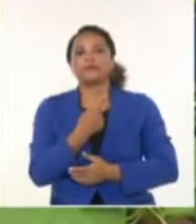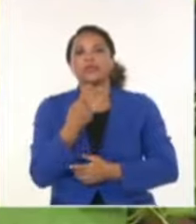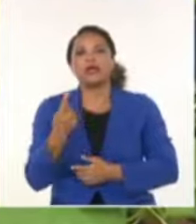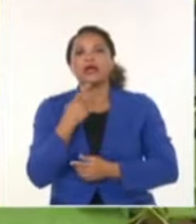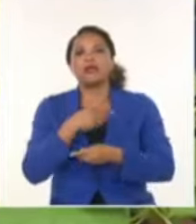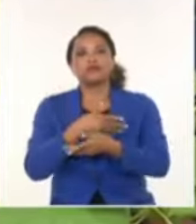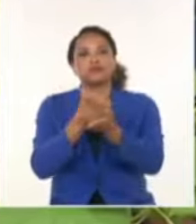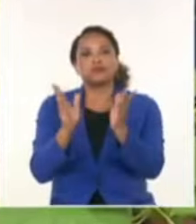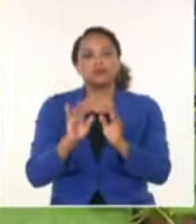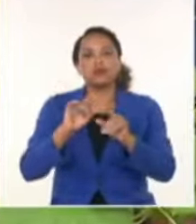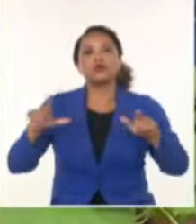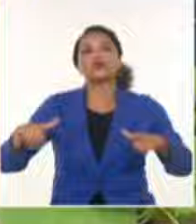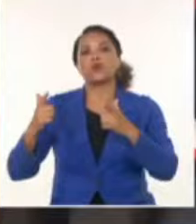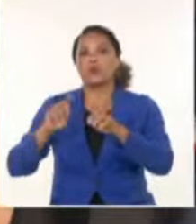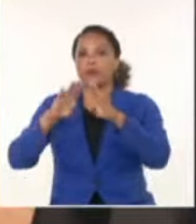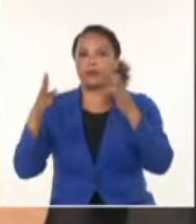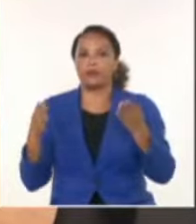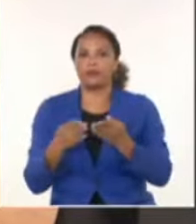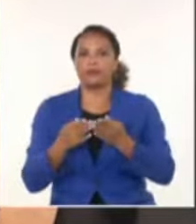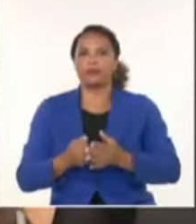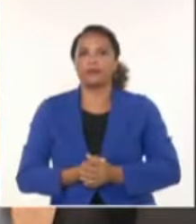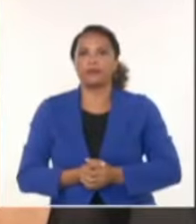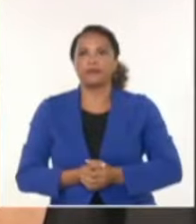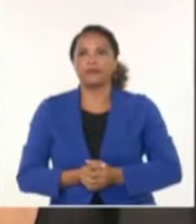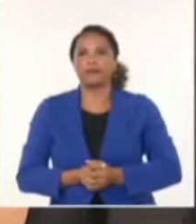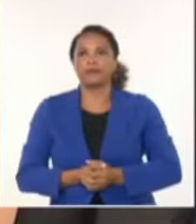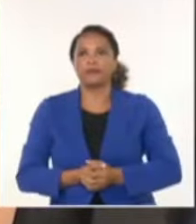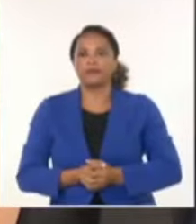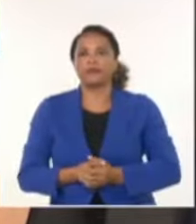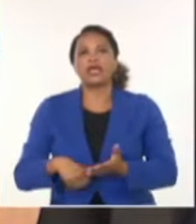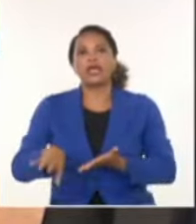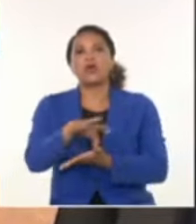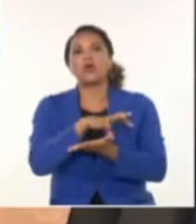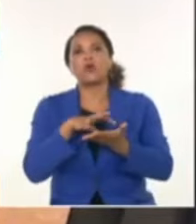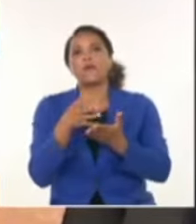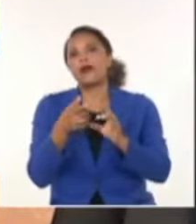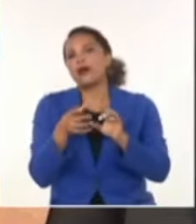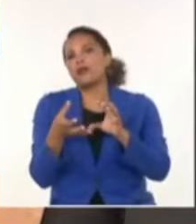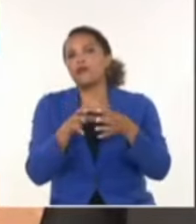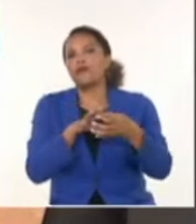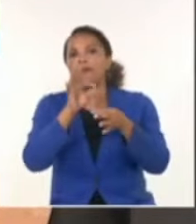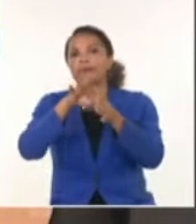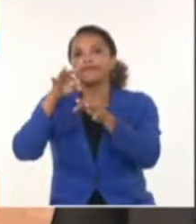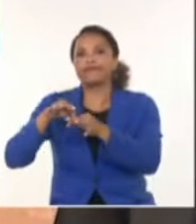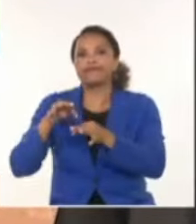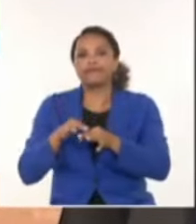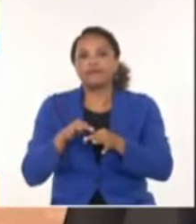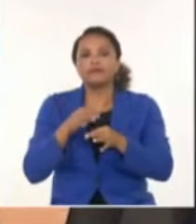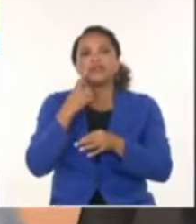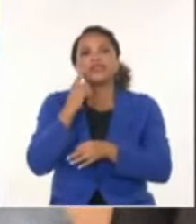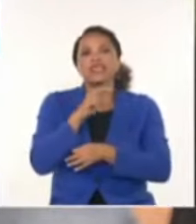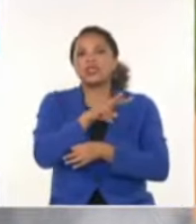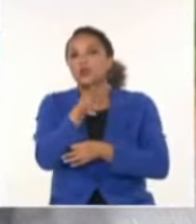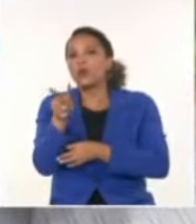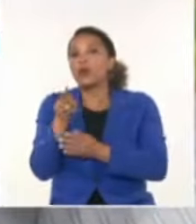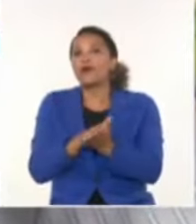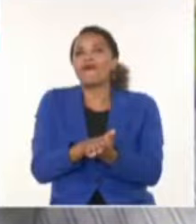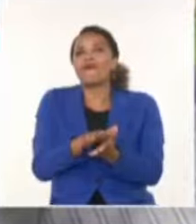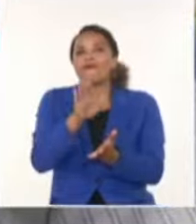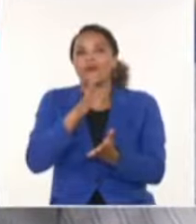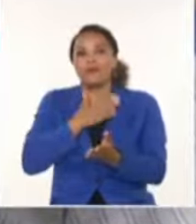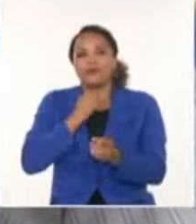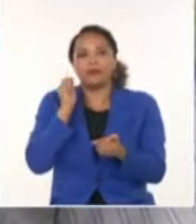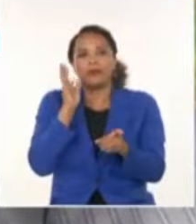se cumpla a cabalidad que sea también un barrio jardín donde se respire y un compromiso a partir de la